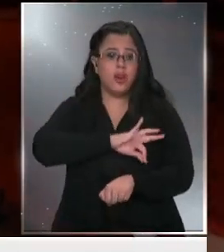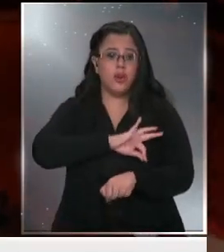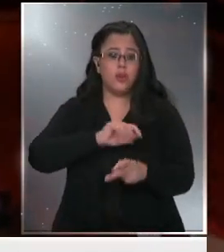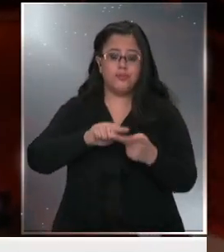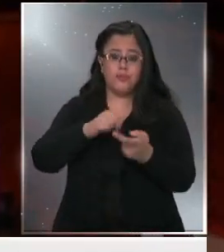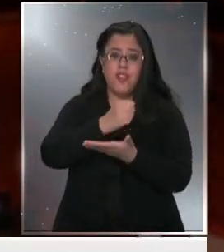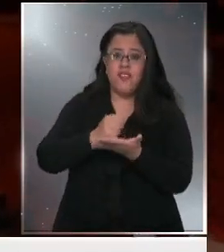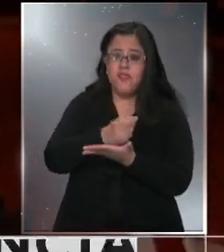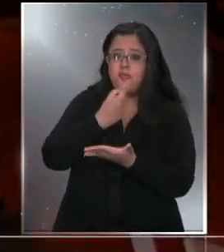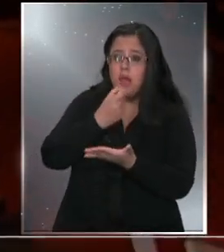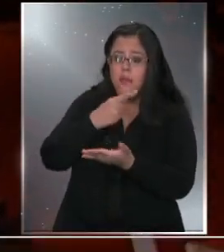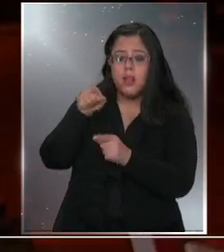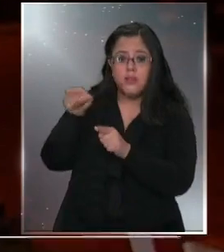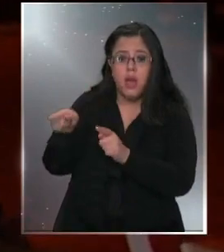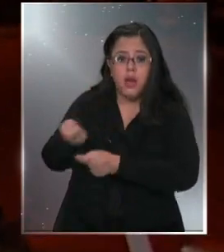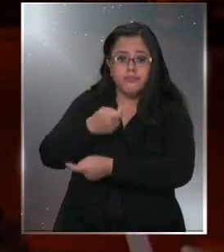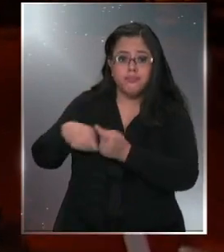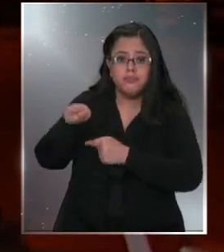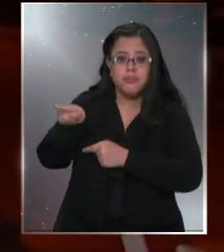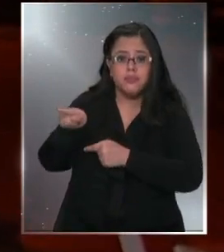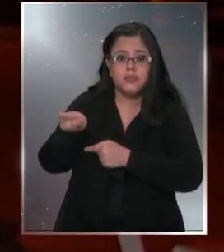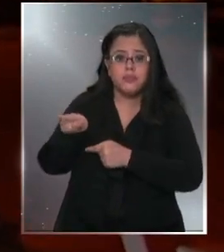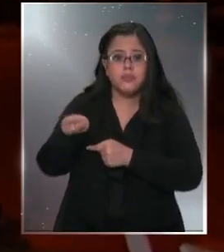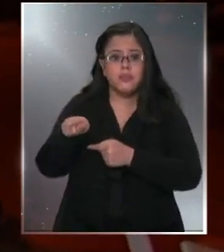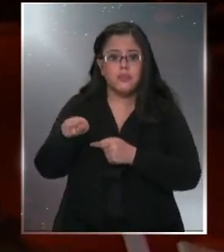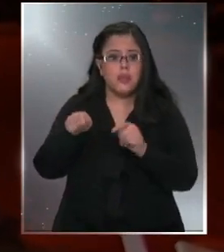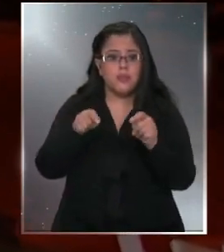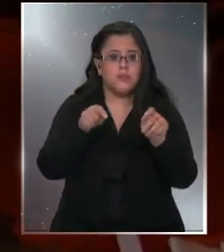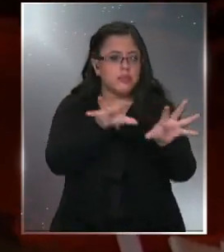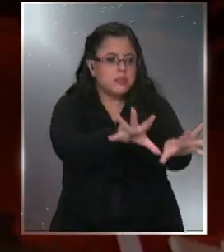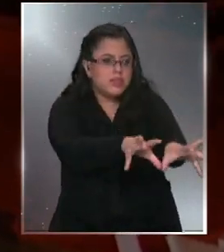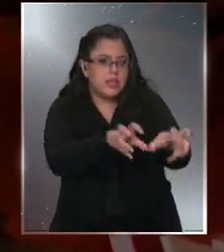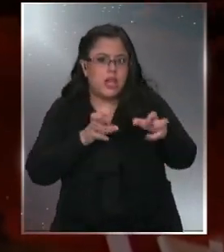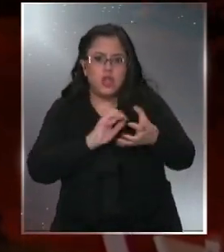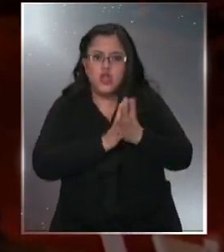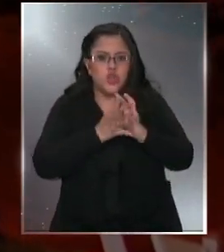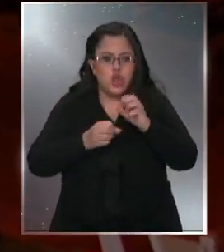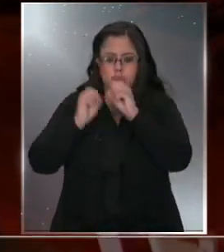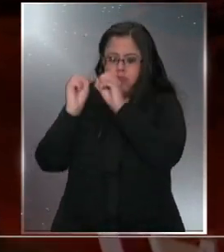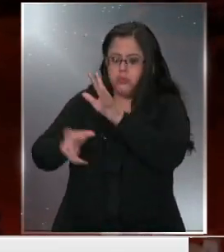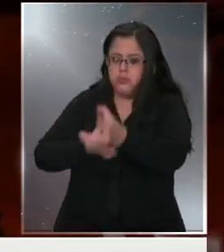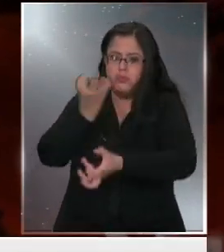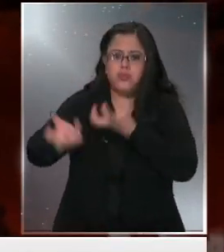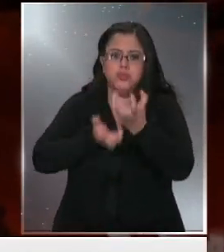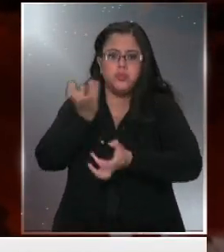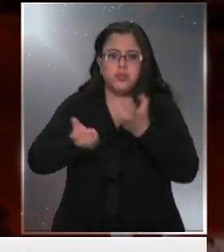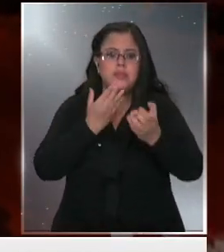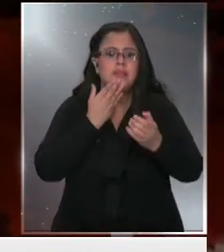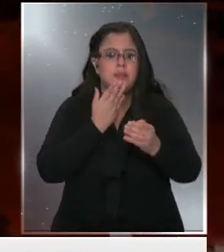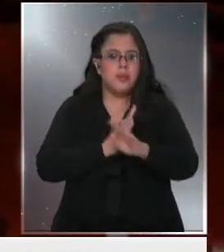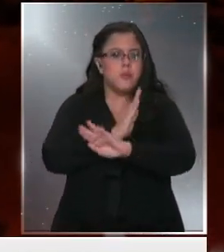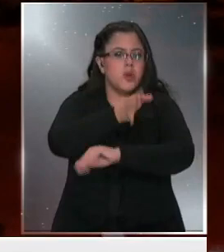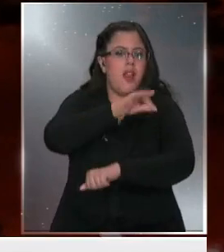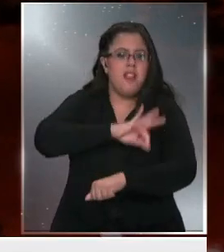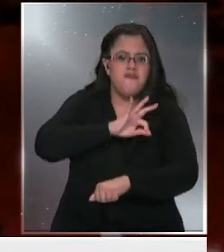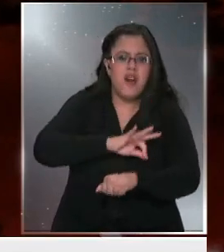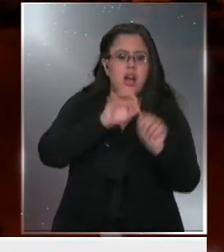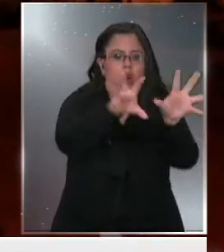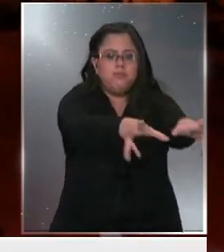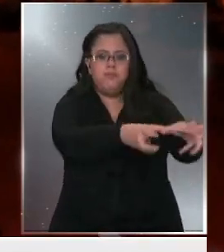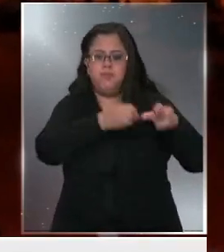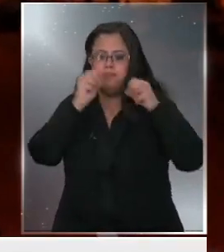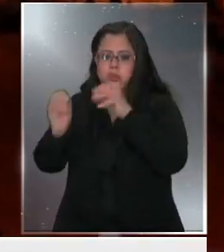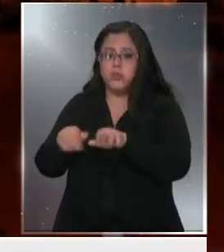la farmacia, y ellos sacaron todo y quemaron, después se metieron al banco, y sacaron todas las cosas de ahí, pusieron